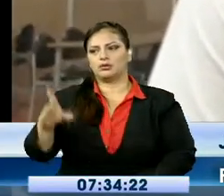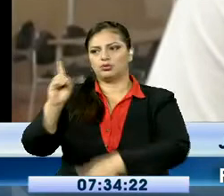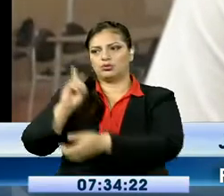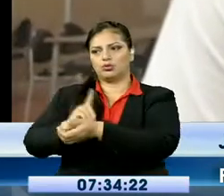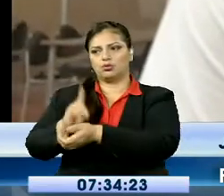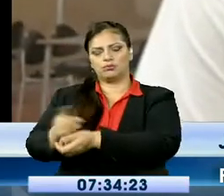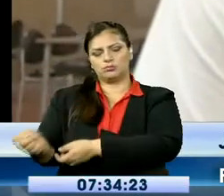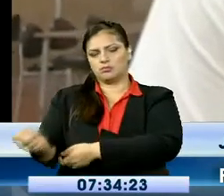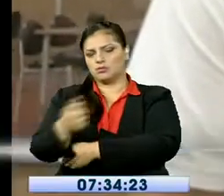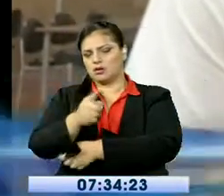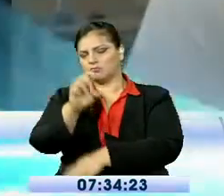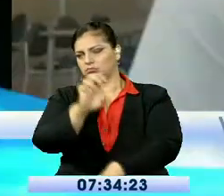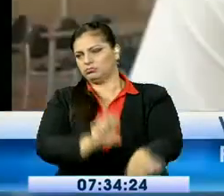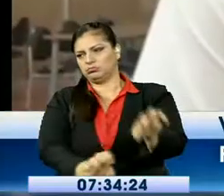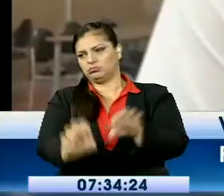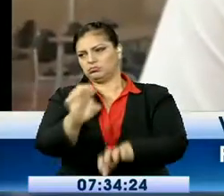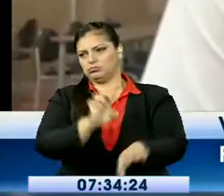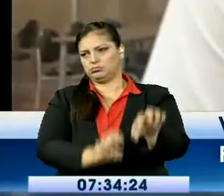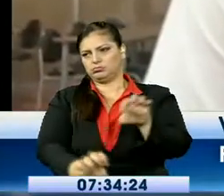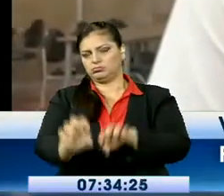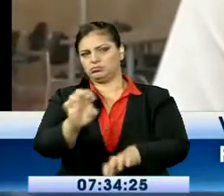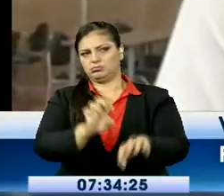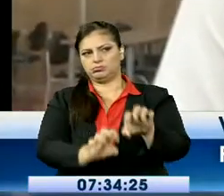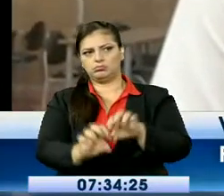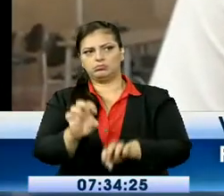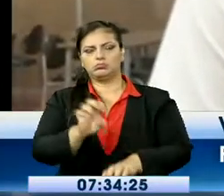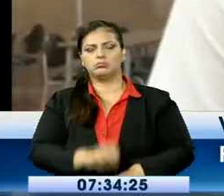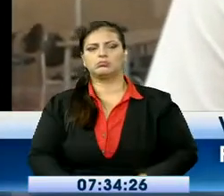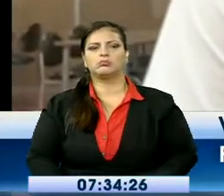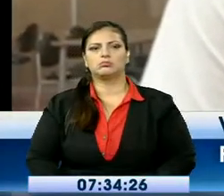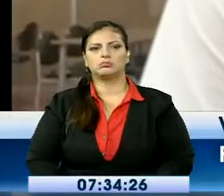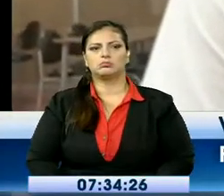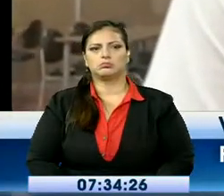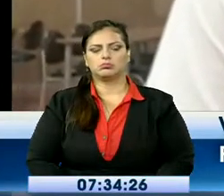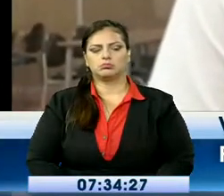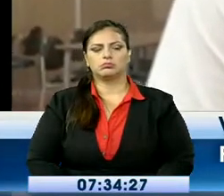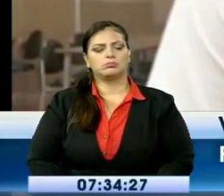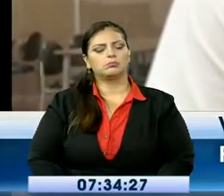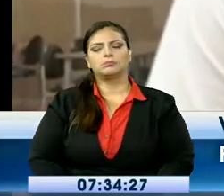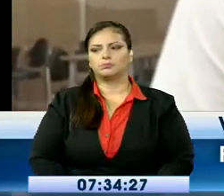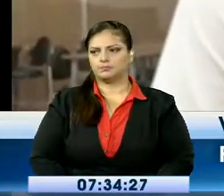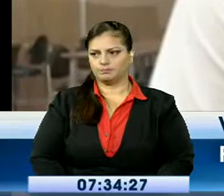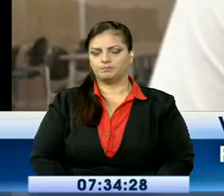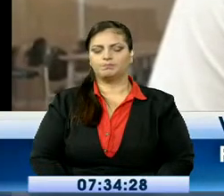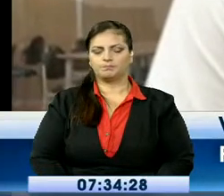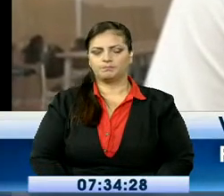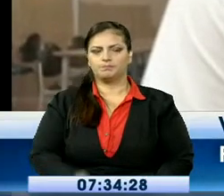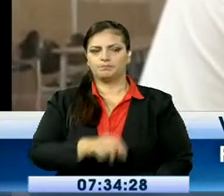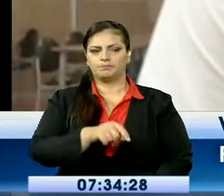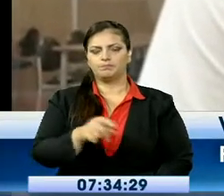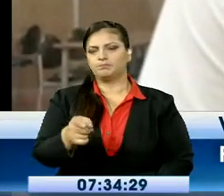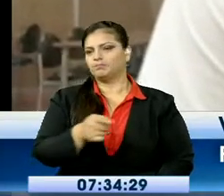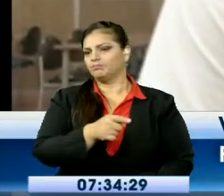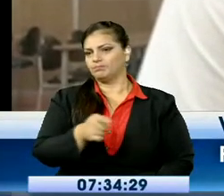o reconocimiento médico, el mismo que arrojó de una incapacidad de 7 días para cada uno de